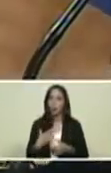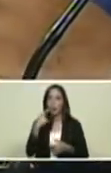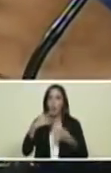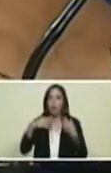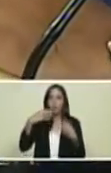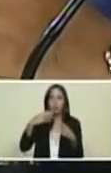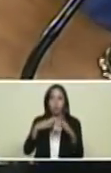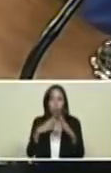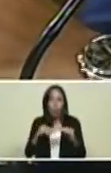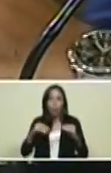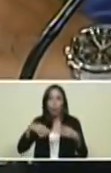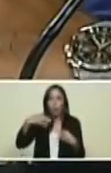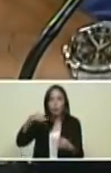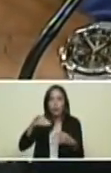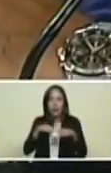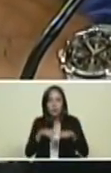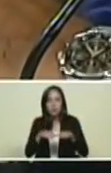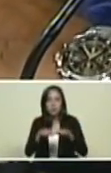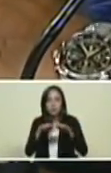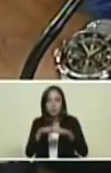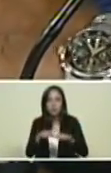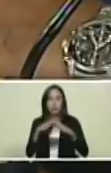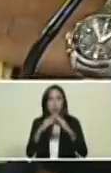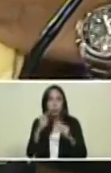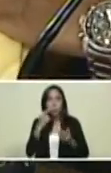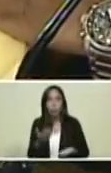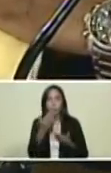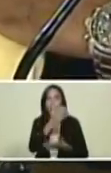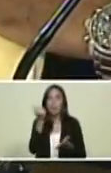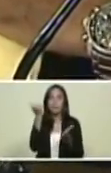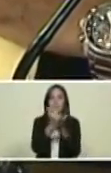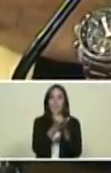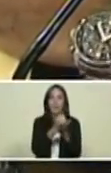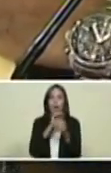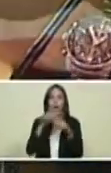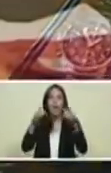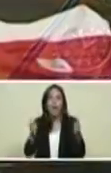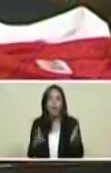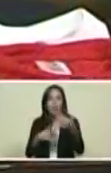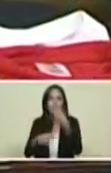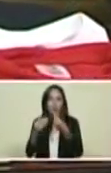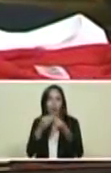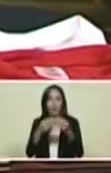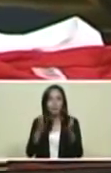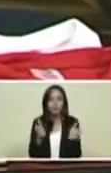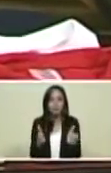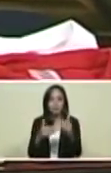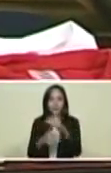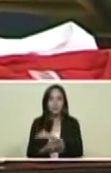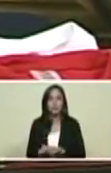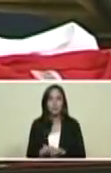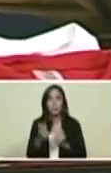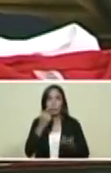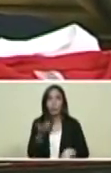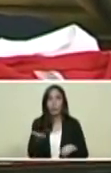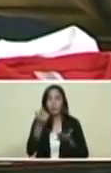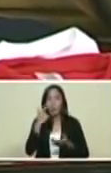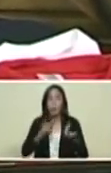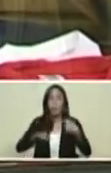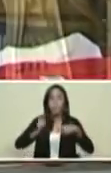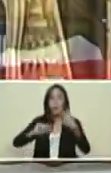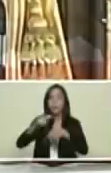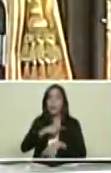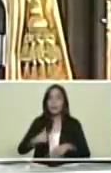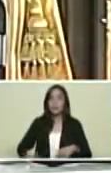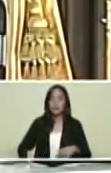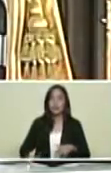telas. Las costureras de los CLAP. Mira, lleva marca CLAP. Esta marca hay que patentarla para exportar para China. Ahora que vamos